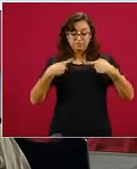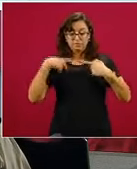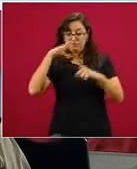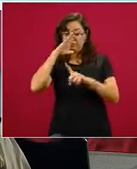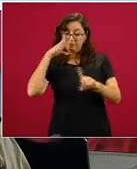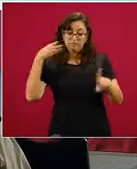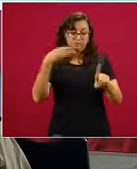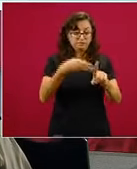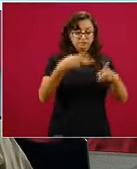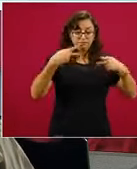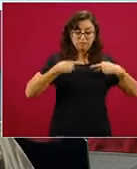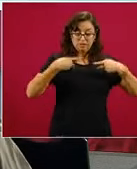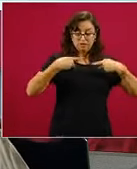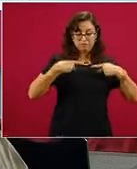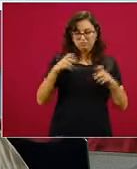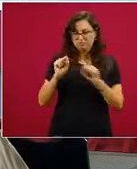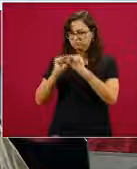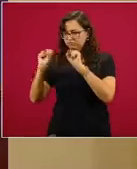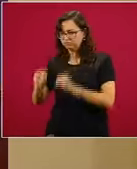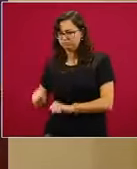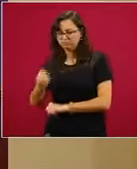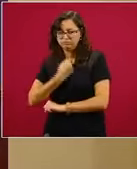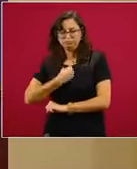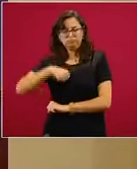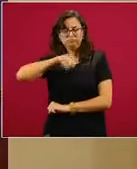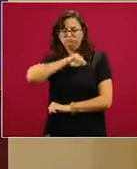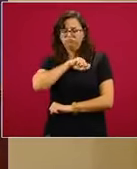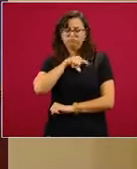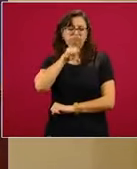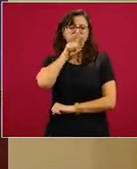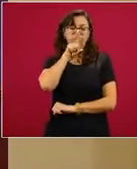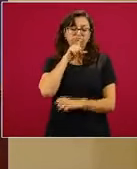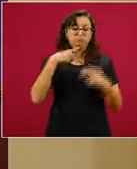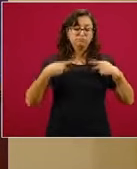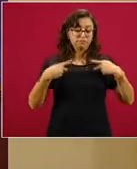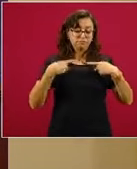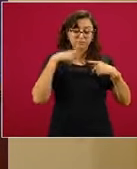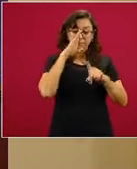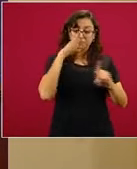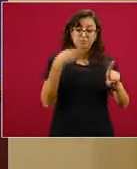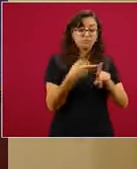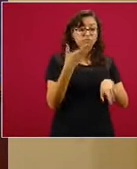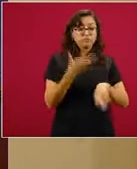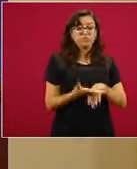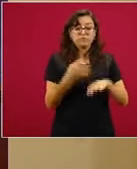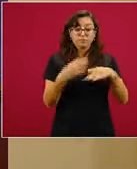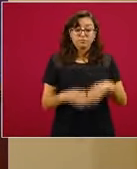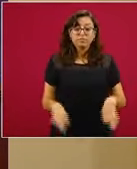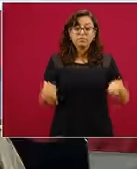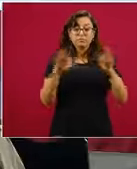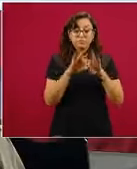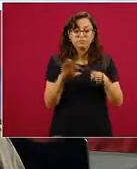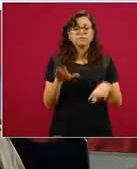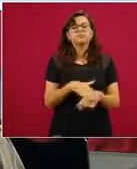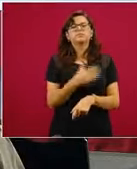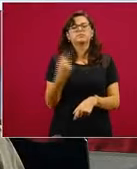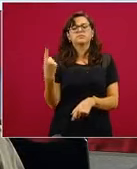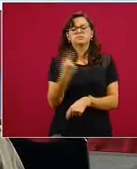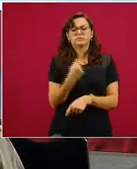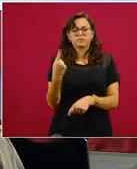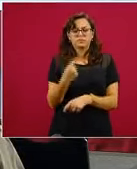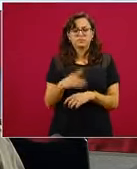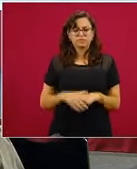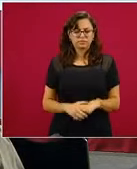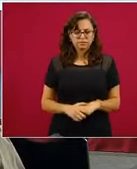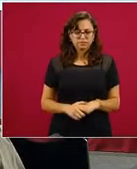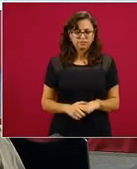en el sistema de salud. Y aquí es algo fundamental para tuberculosis. ¿Por qué razón? Porque muchas veces